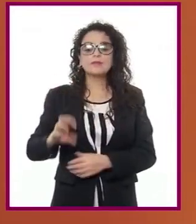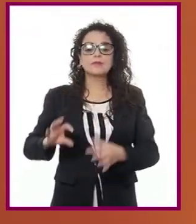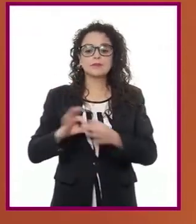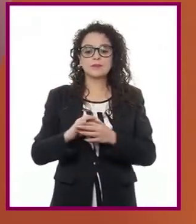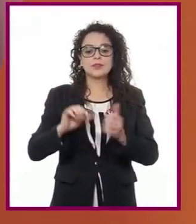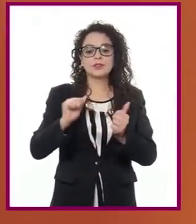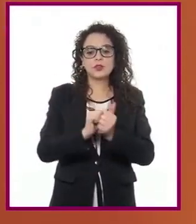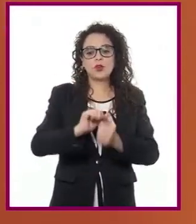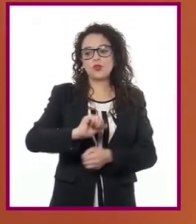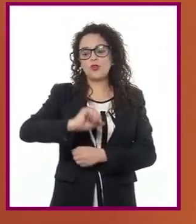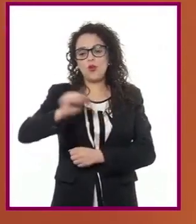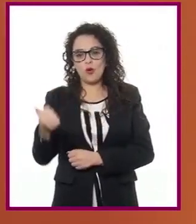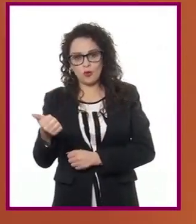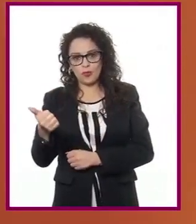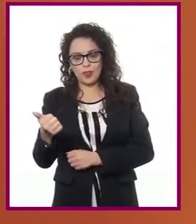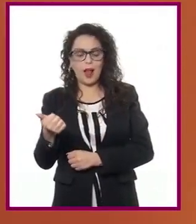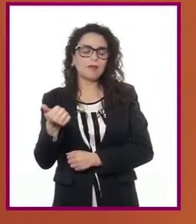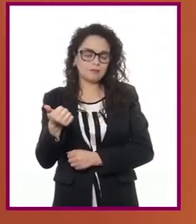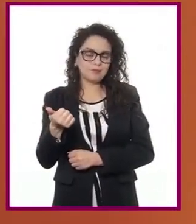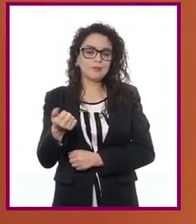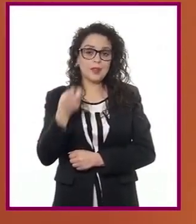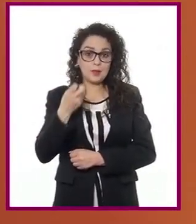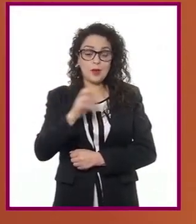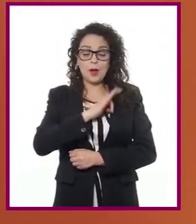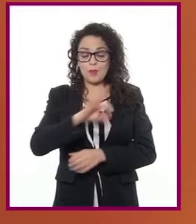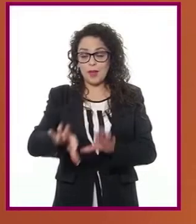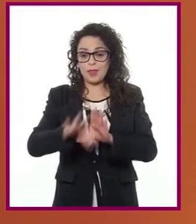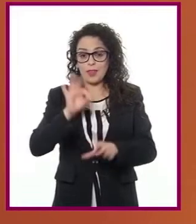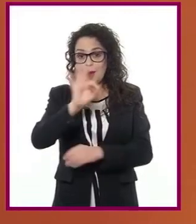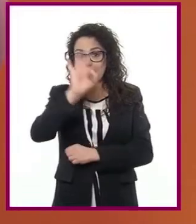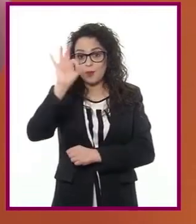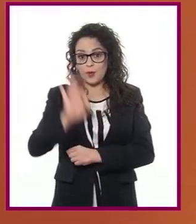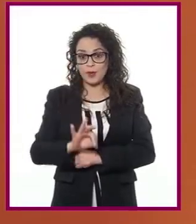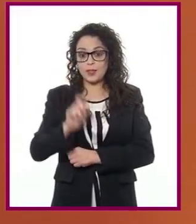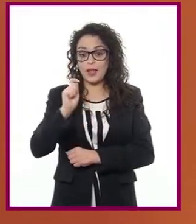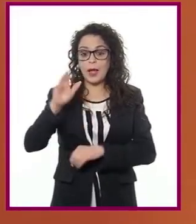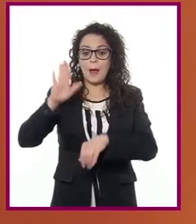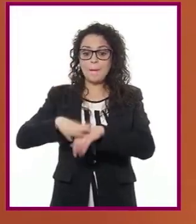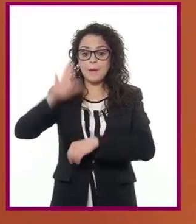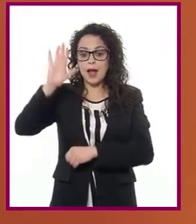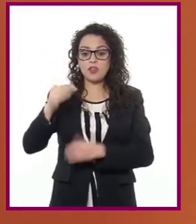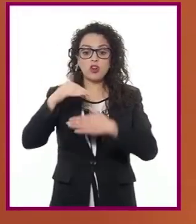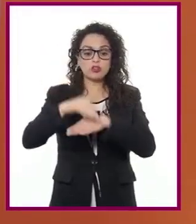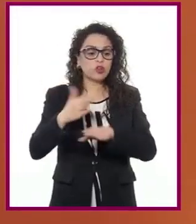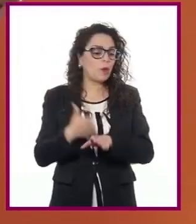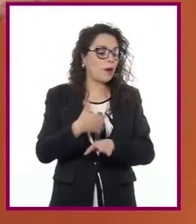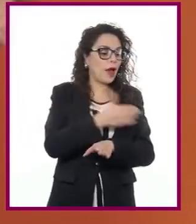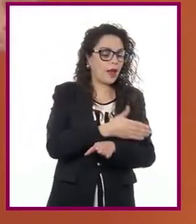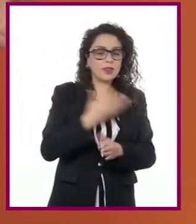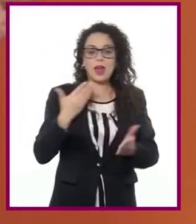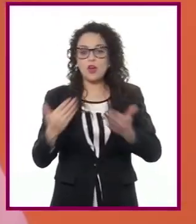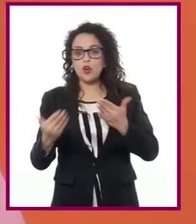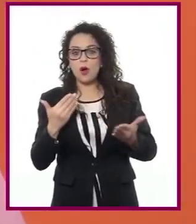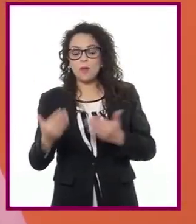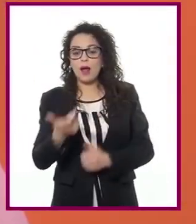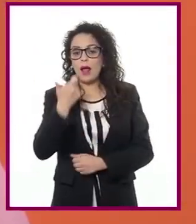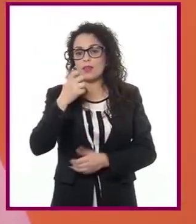En este caso, logramos encontrar el porcentaje de una cantidad mayor respecto a otra, al comparar los precios del